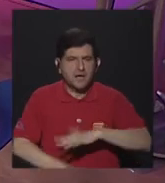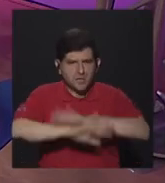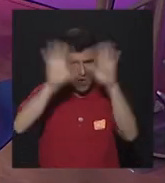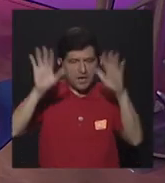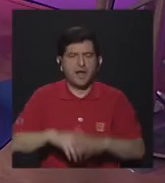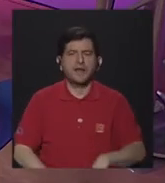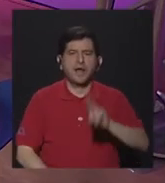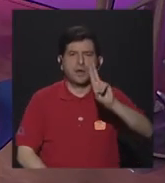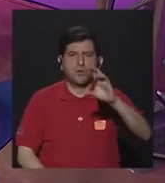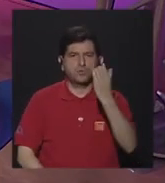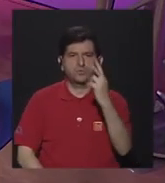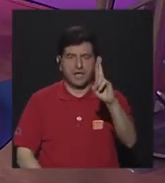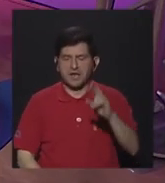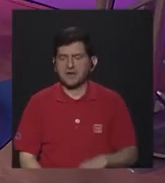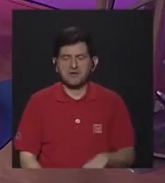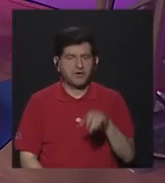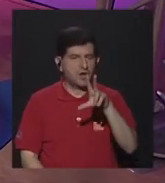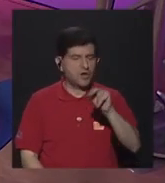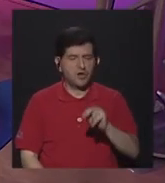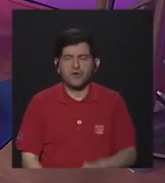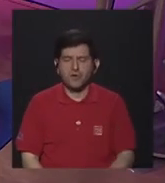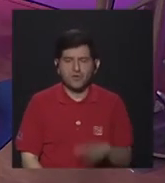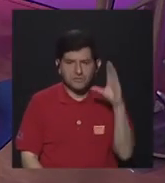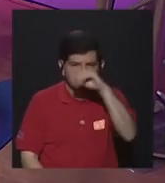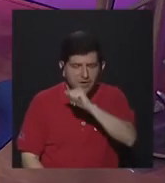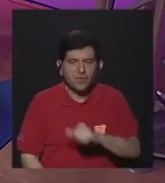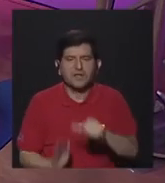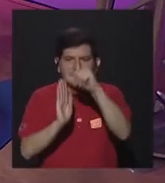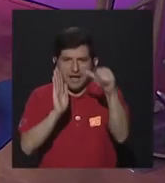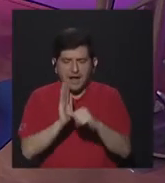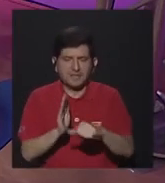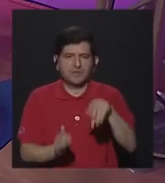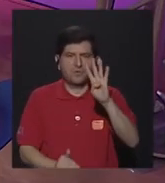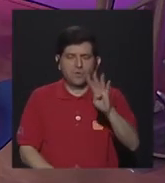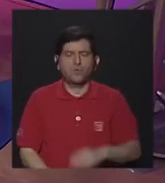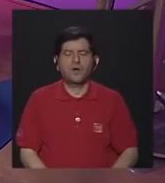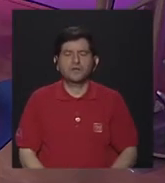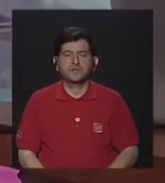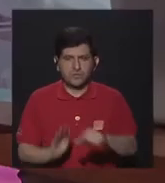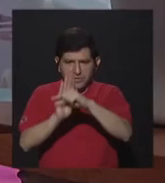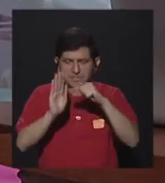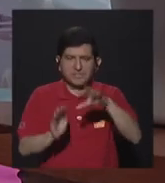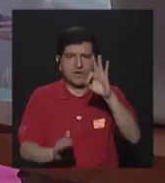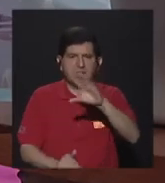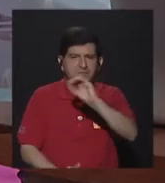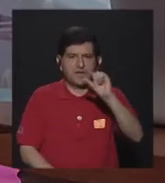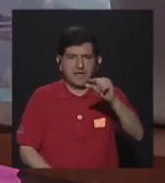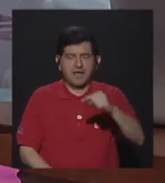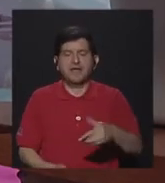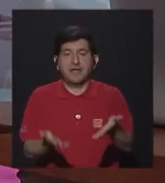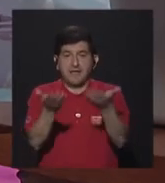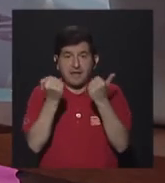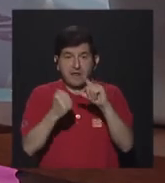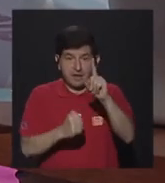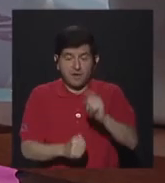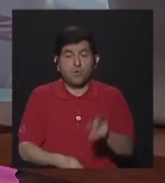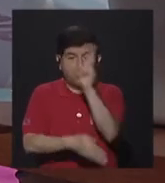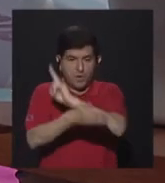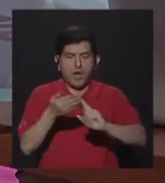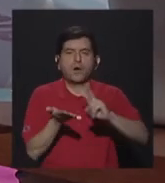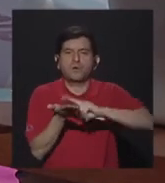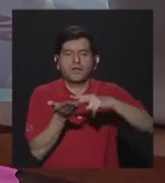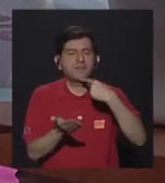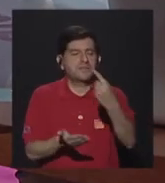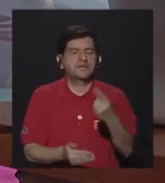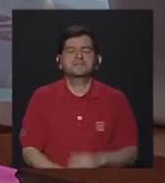es que la usr está ignorando el estatuto orgánico en el artículo 4º inciso se fije queremos una universidad verde nos dice maría